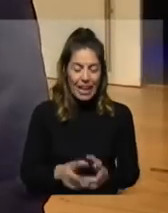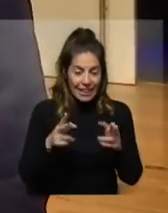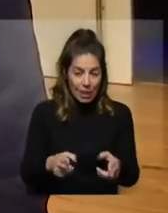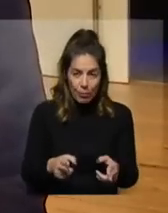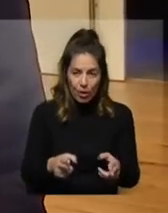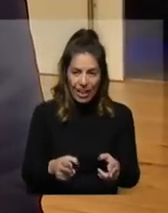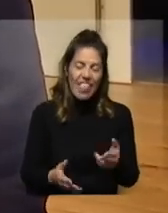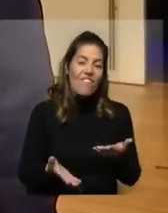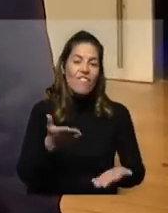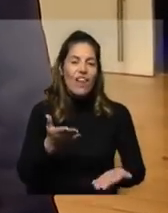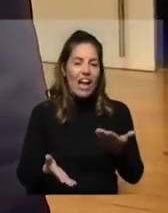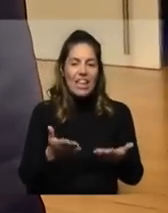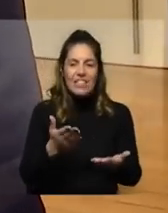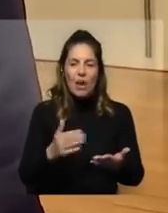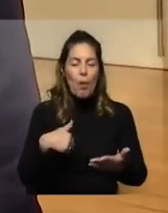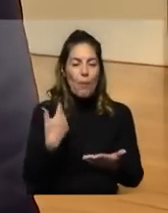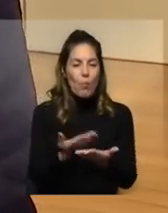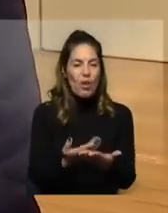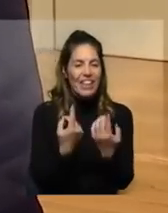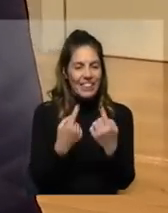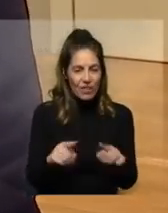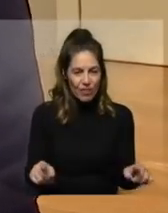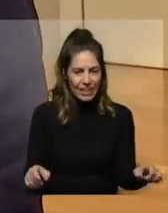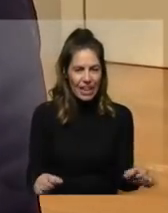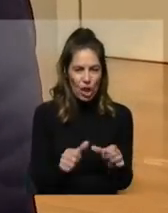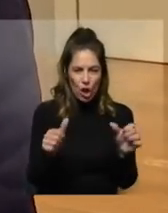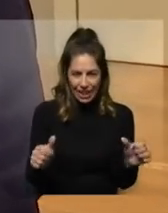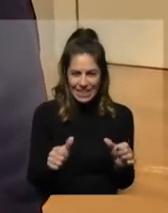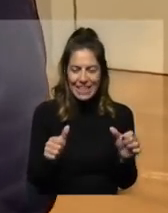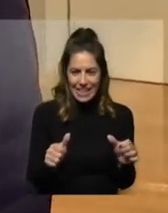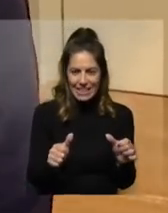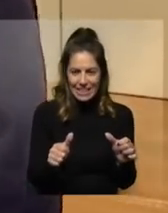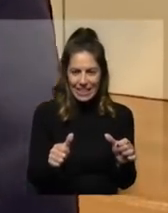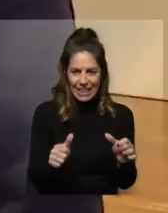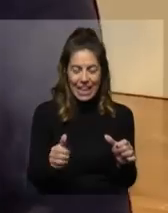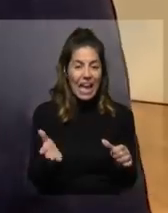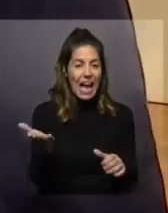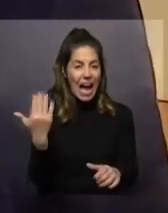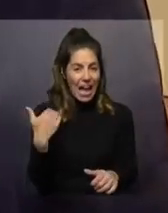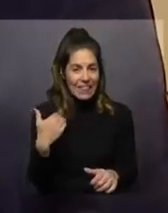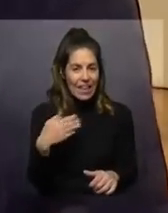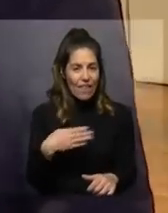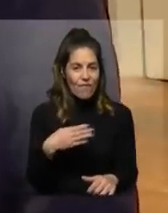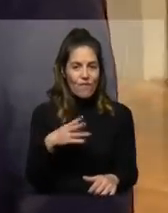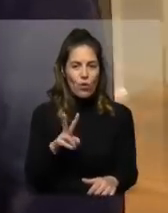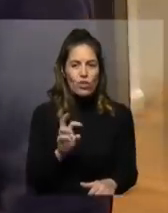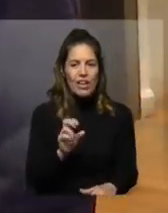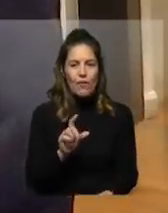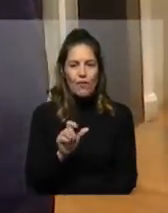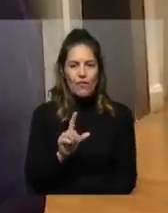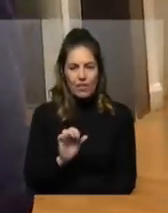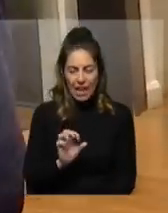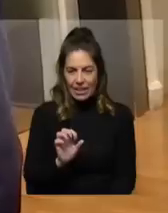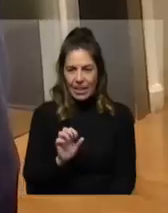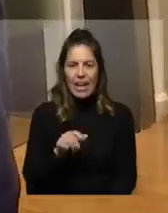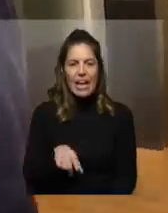que tratamos es de balancear distintas propuestas desde lo que se hace en el montaje en butterfly Tuvimos una apuesta de alguna manera más tradicional más vinculada con